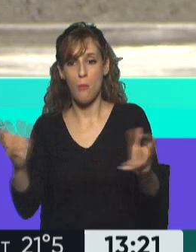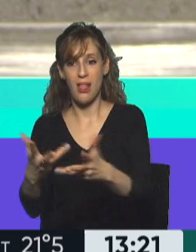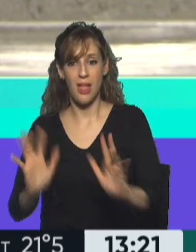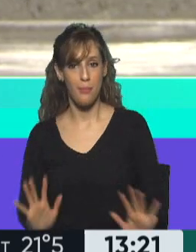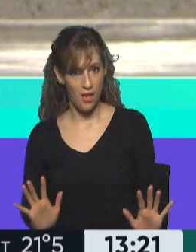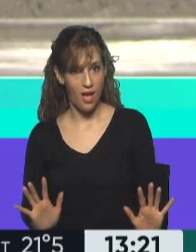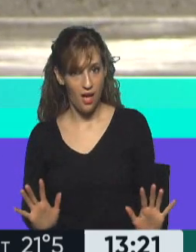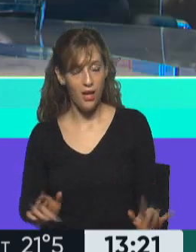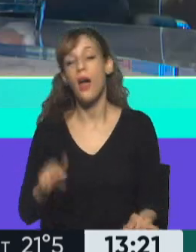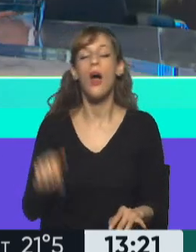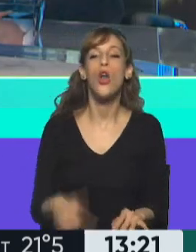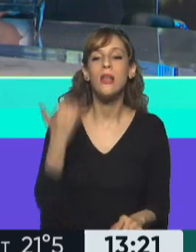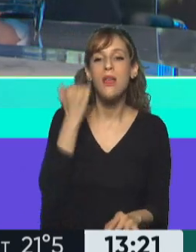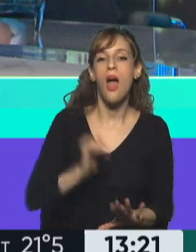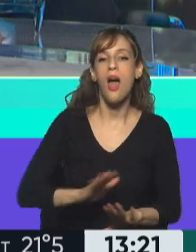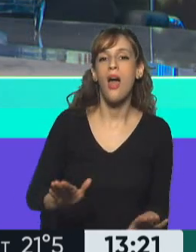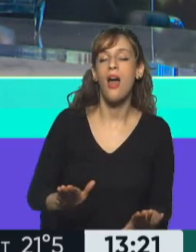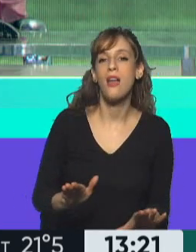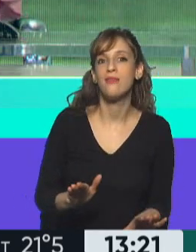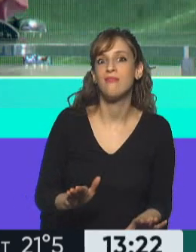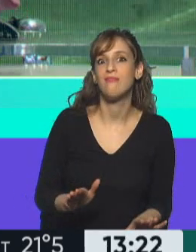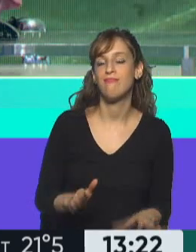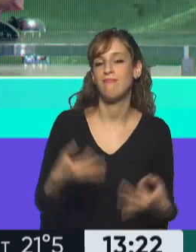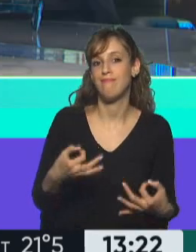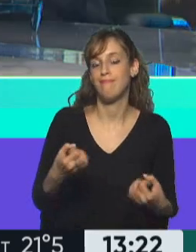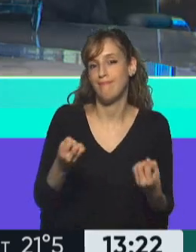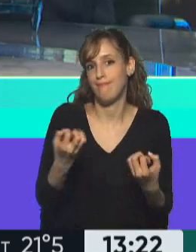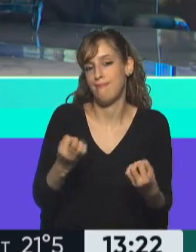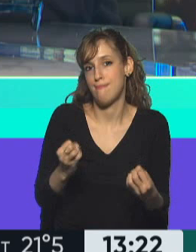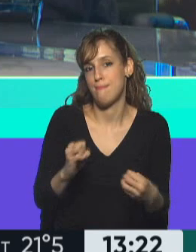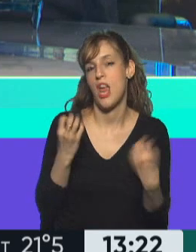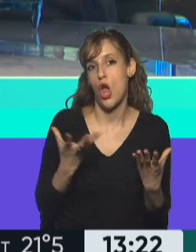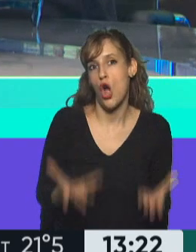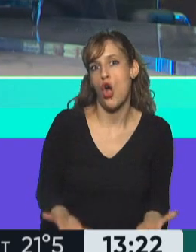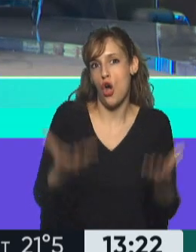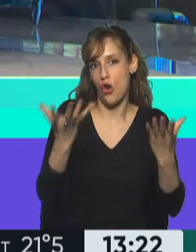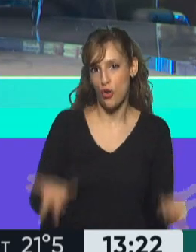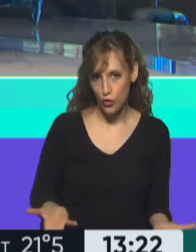nuestro registro previo, digamos, a la firma con el Fondo Monetario. Y repito,